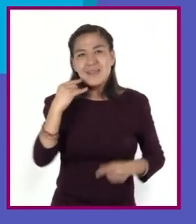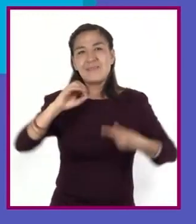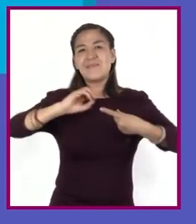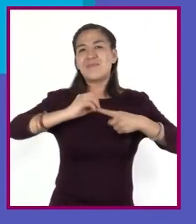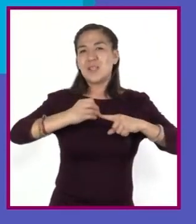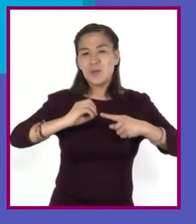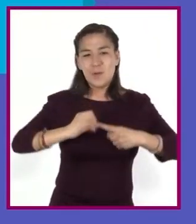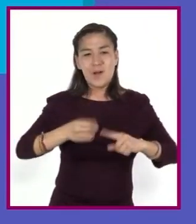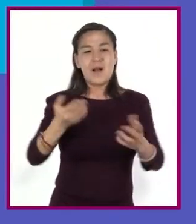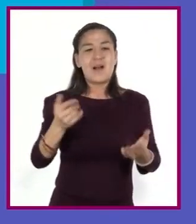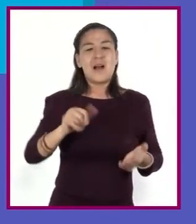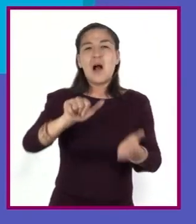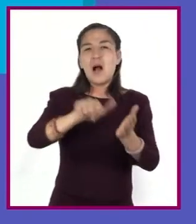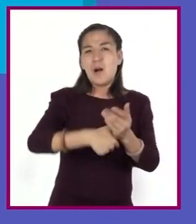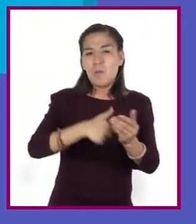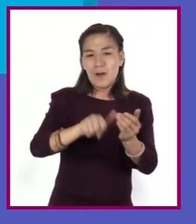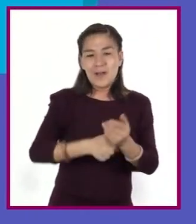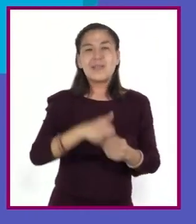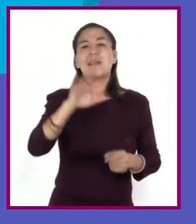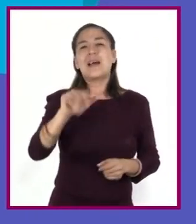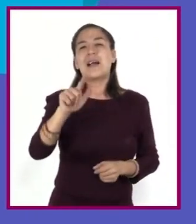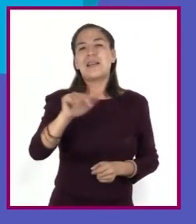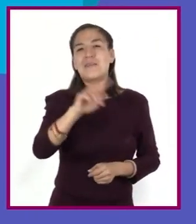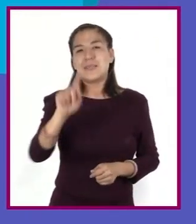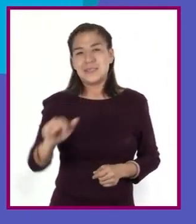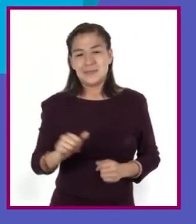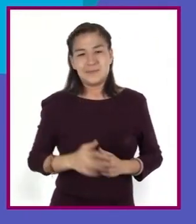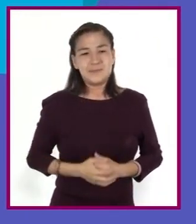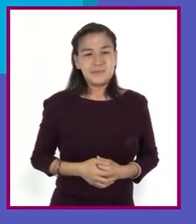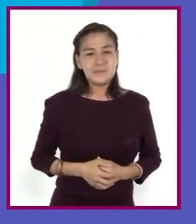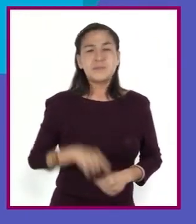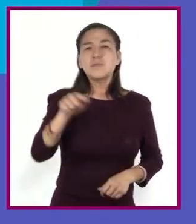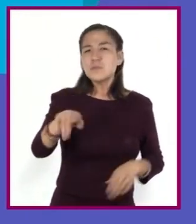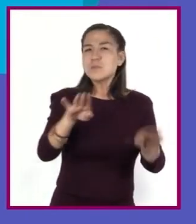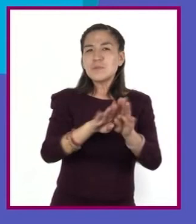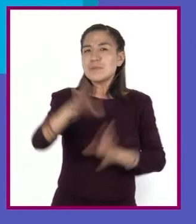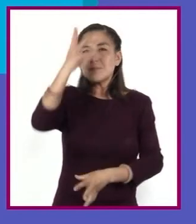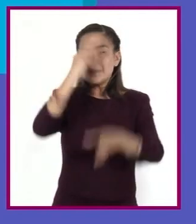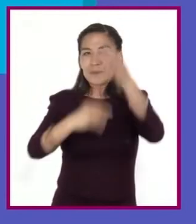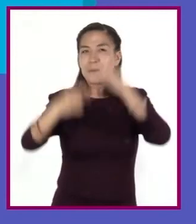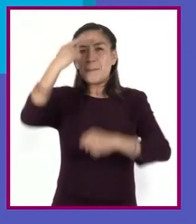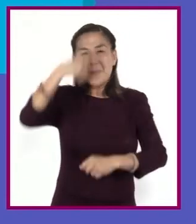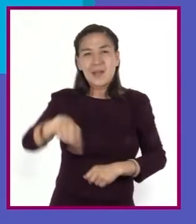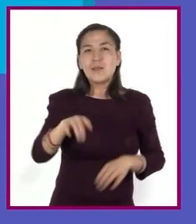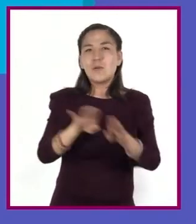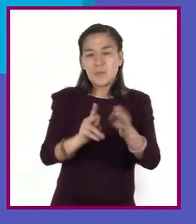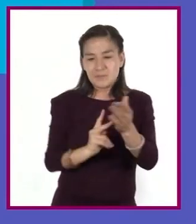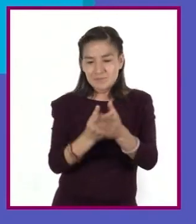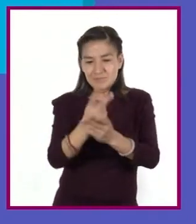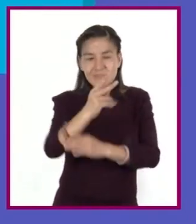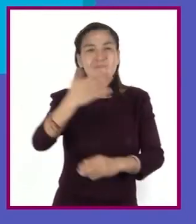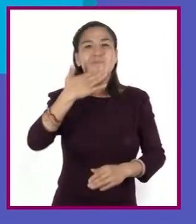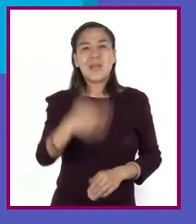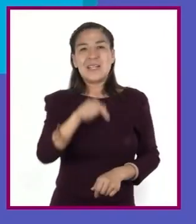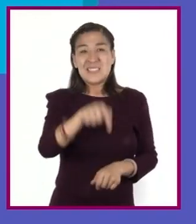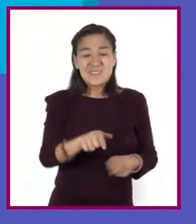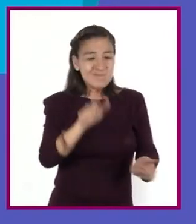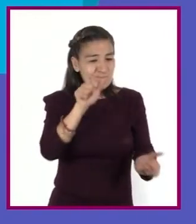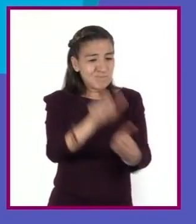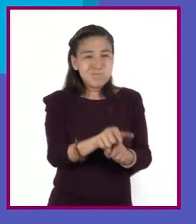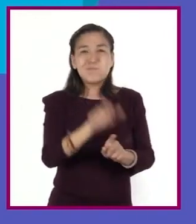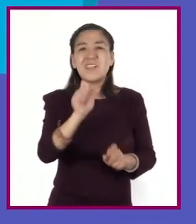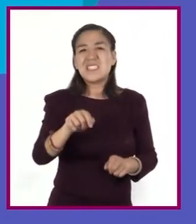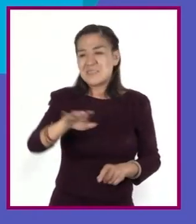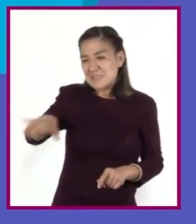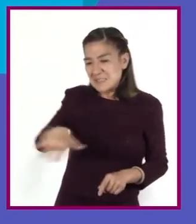frijol, aguacate y calabaza, ya que aprendieron a elegir las mejores semillas y las protegían de la